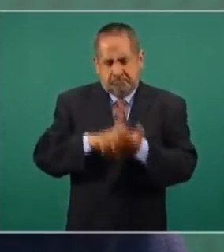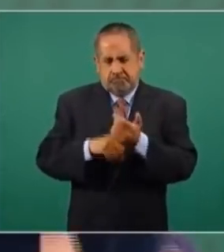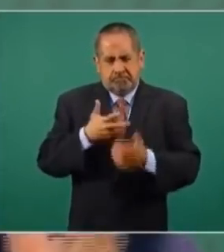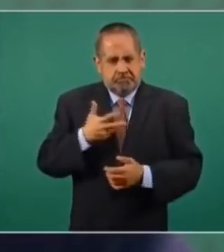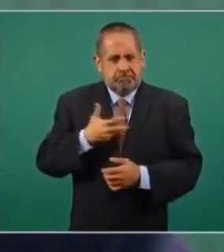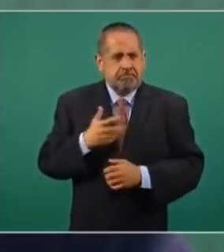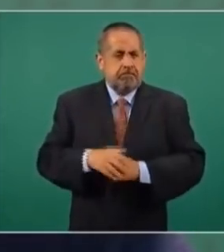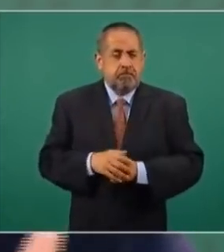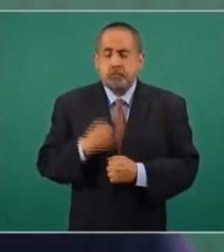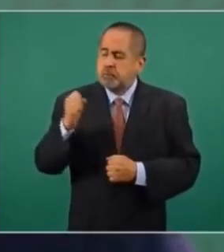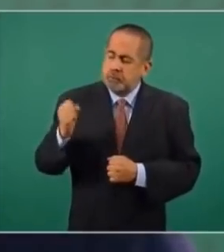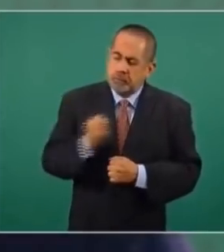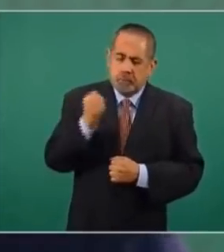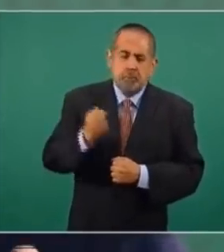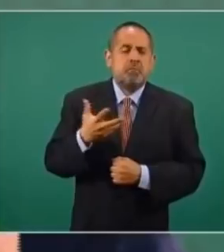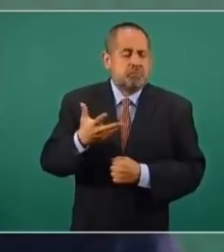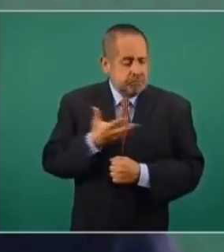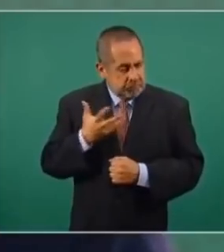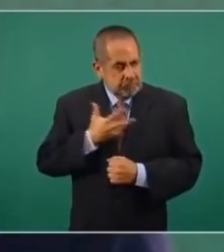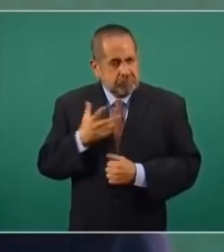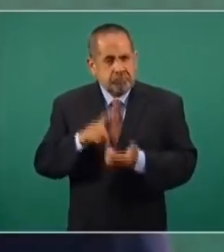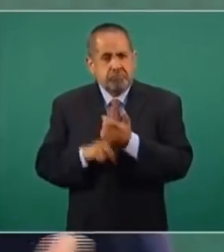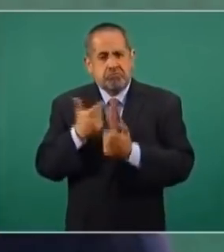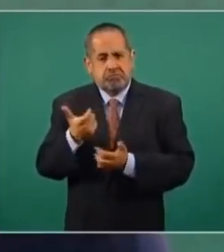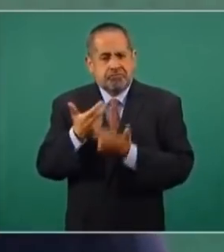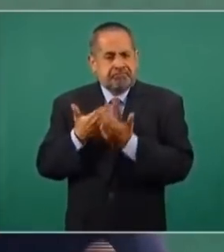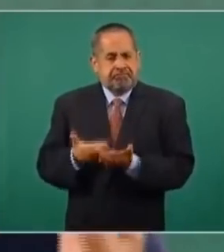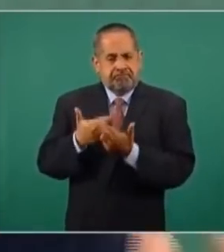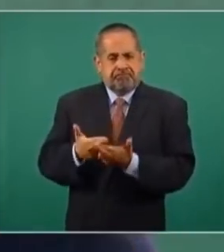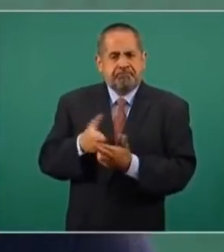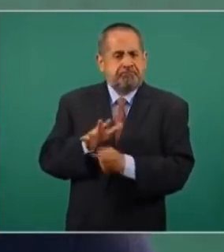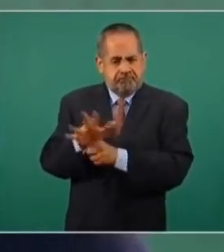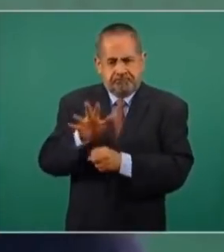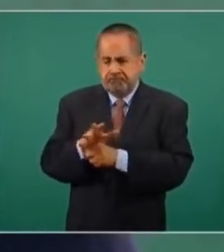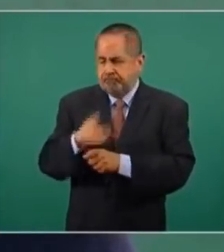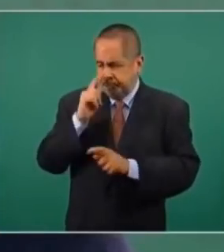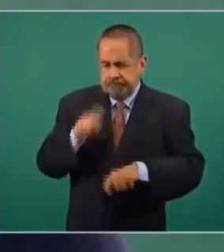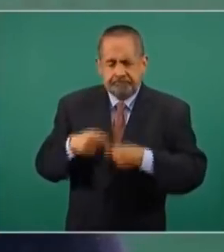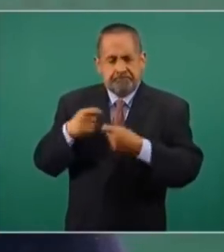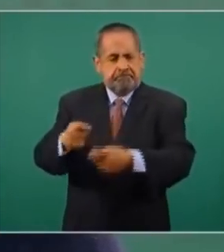Y afortunadamente tenemos el presupuesto que se requiere.